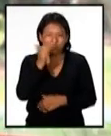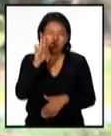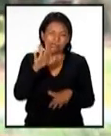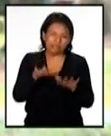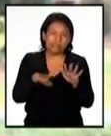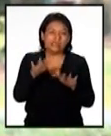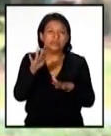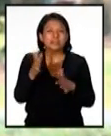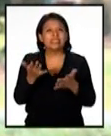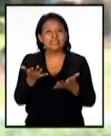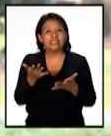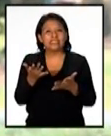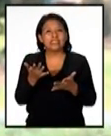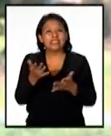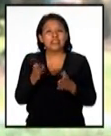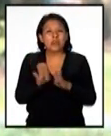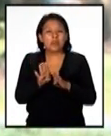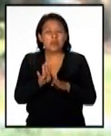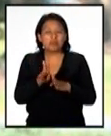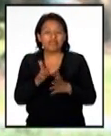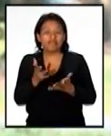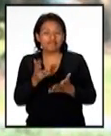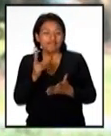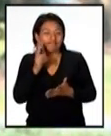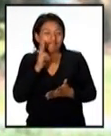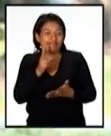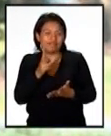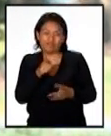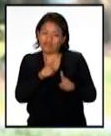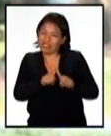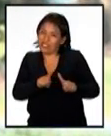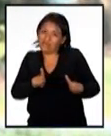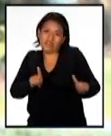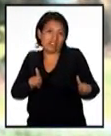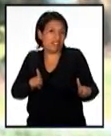ocasiones pues su principal impresión es de pues eres